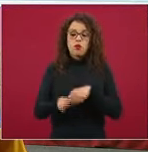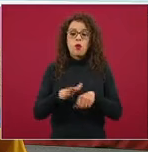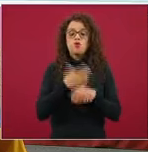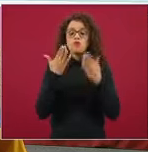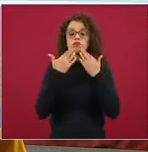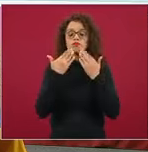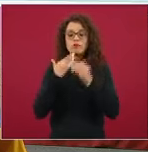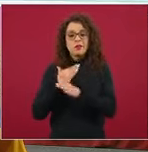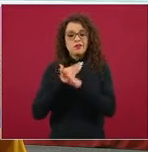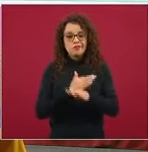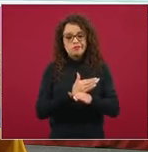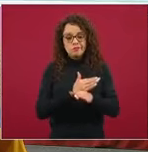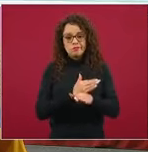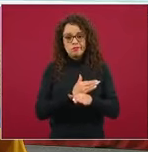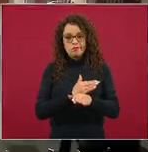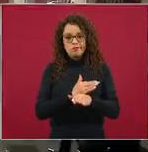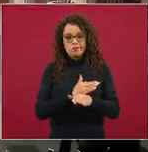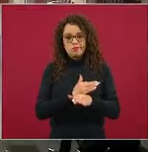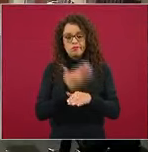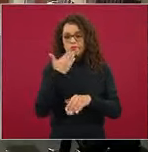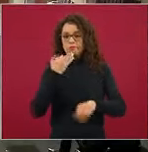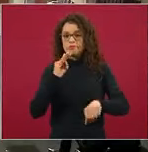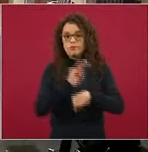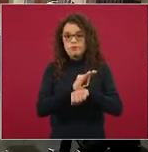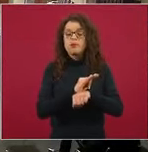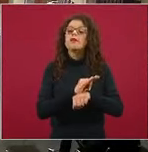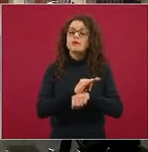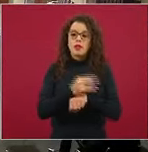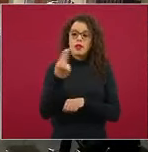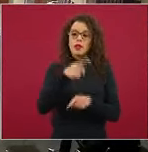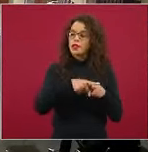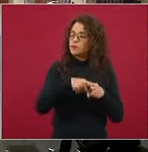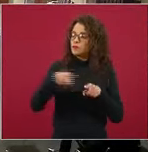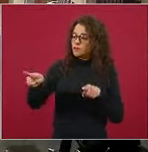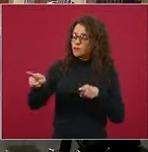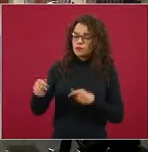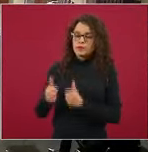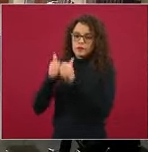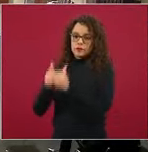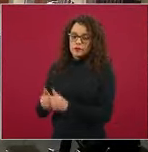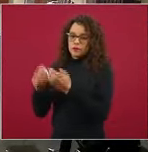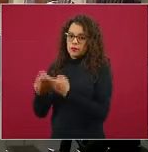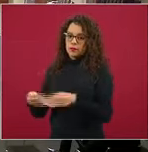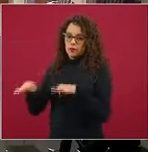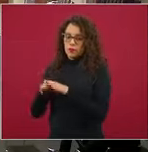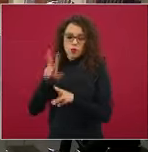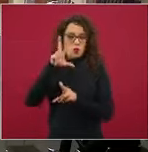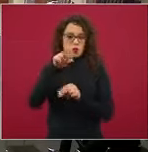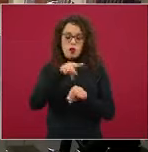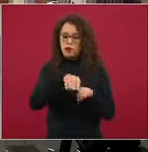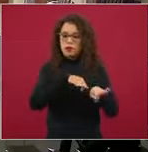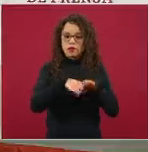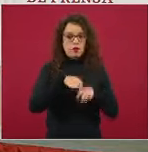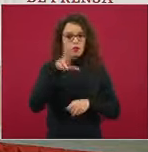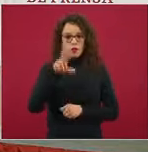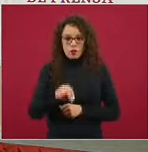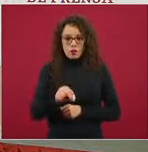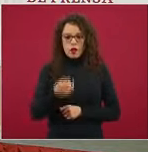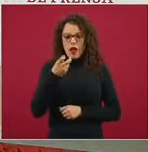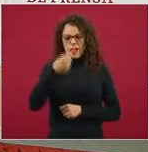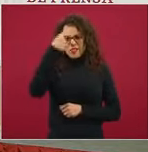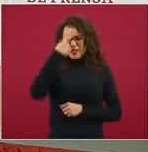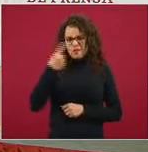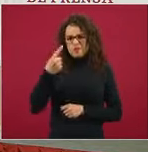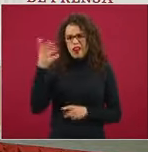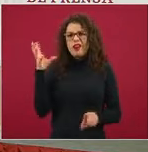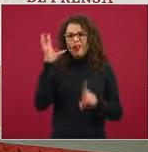fueron resguardadas en sus domicilios, dejaron de laborar, pero eso lógicamente tenía como objetivo